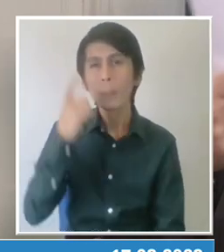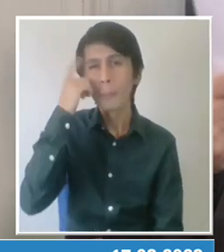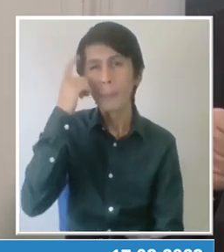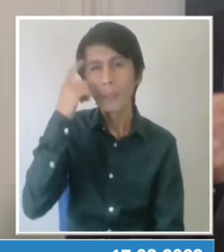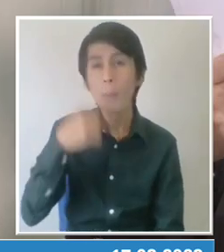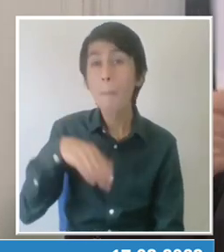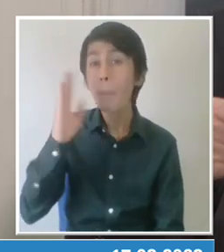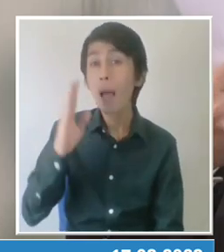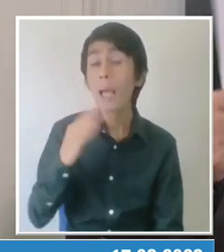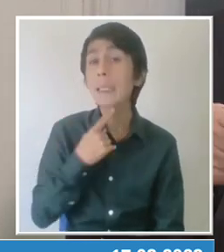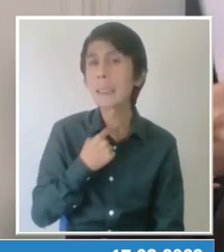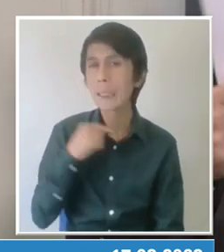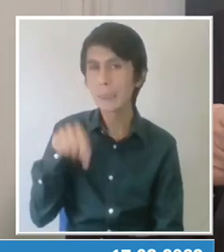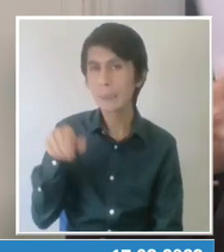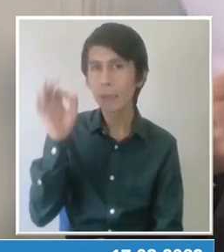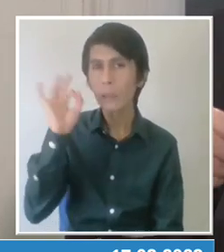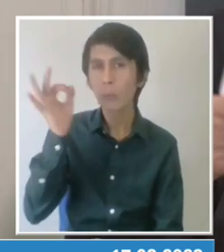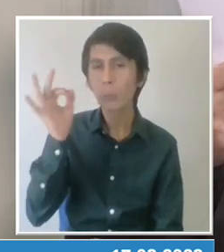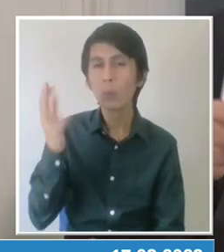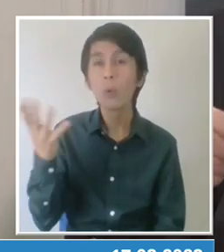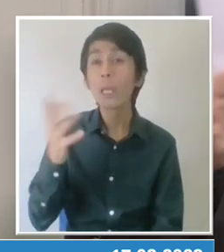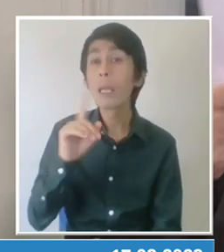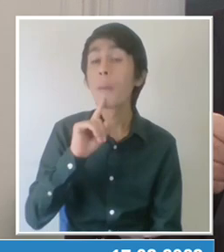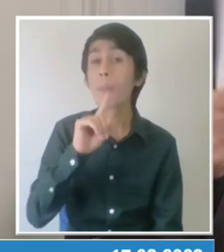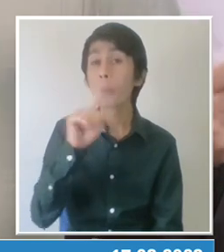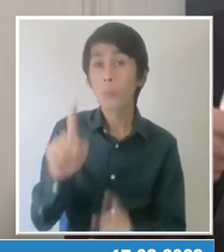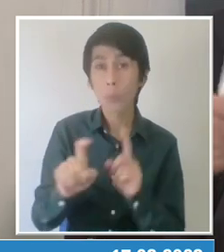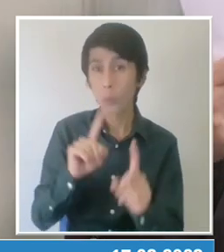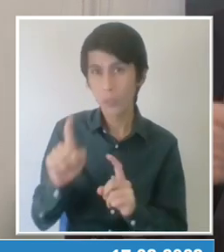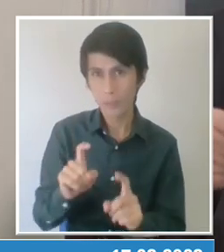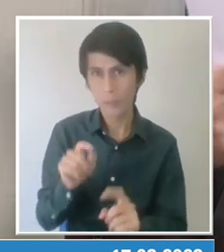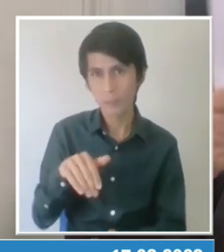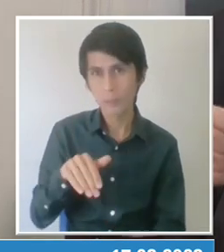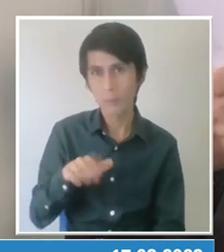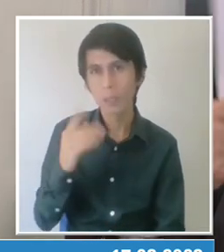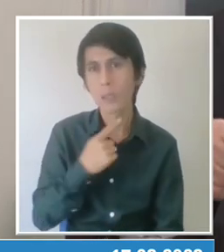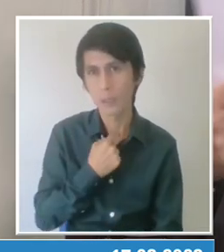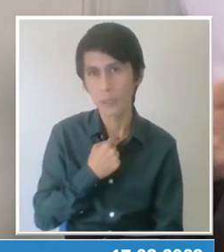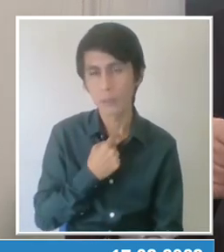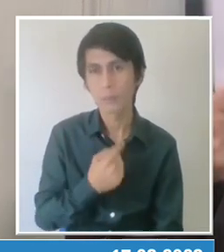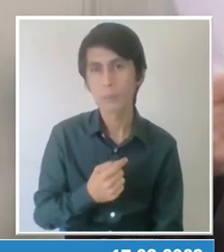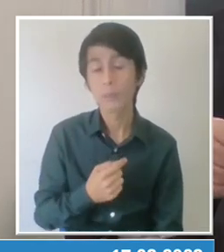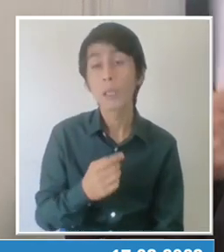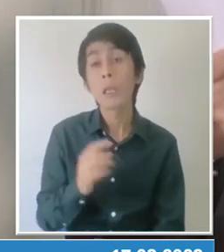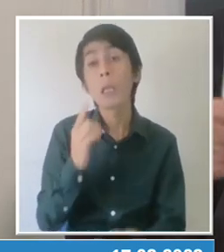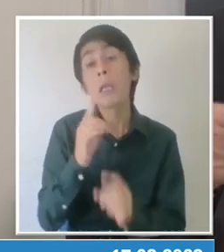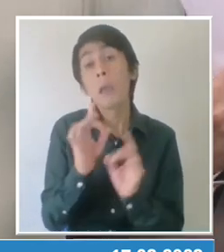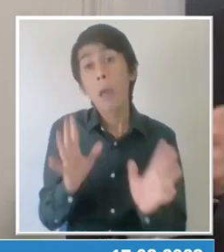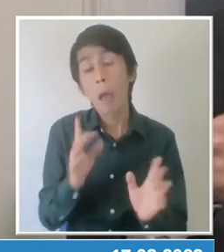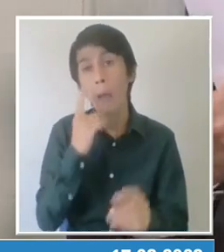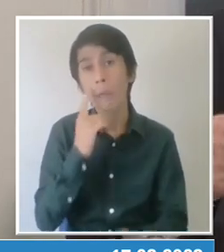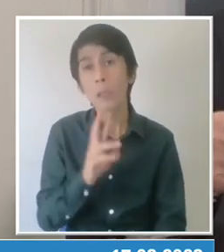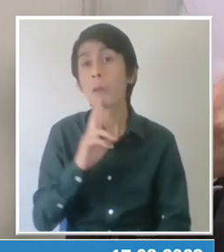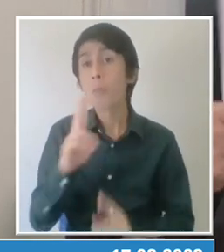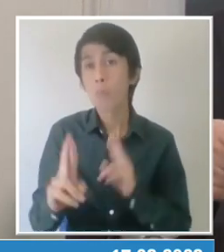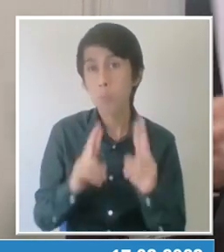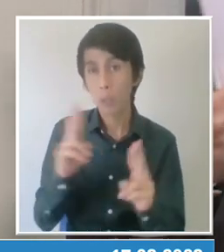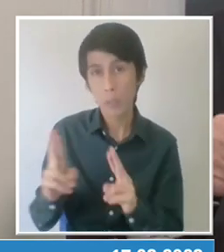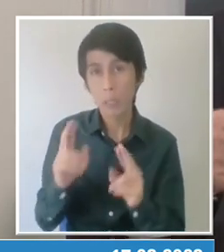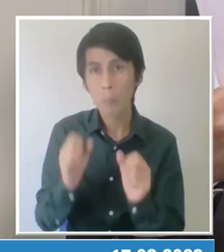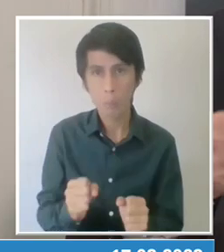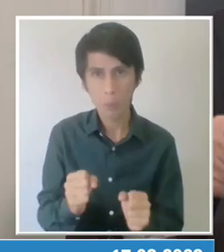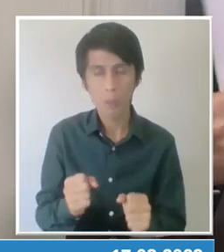reunión son las preguntas y la eventual respuesta que yo pueda darle a esas preguntas de